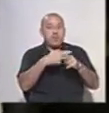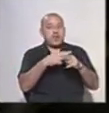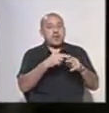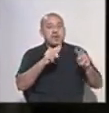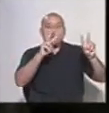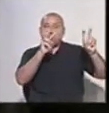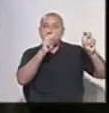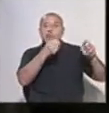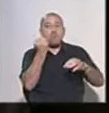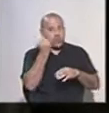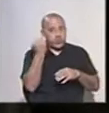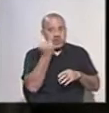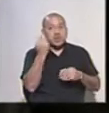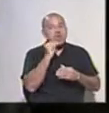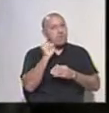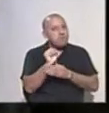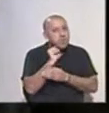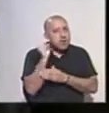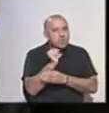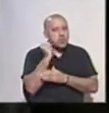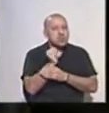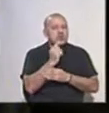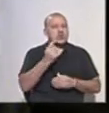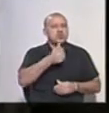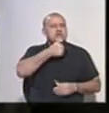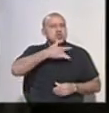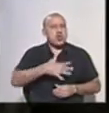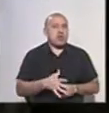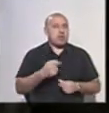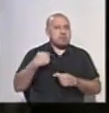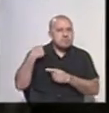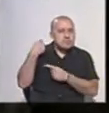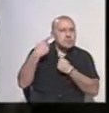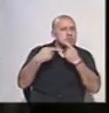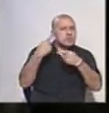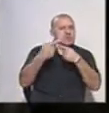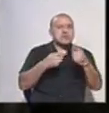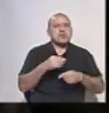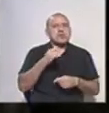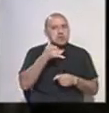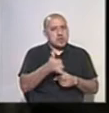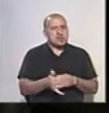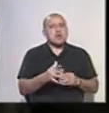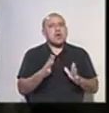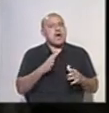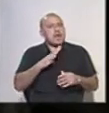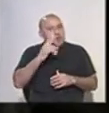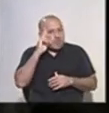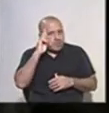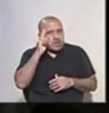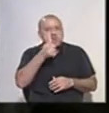tan importante, con una, sobre todo tan viejo en el tiempo, con una tradición tan marcada, está bueno respetar la historia,